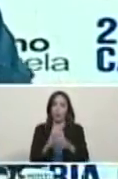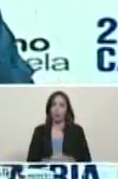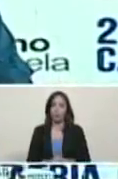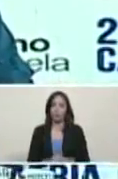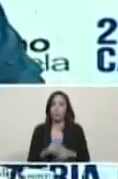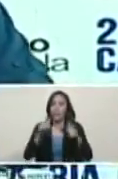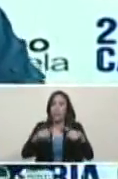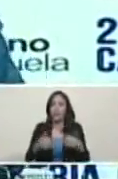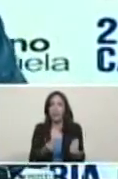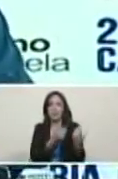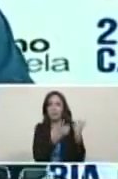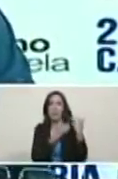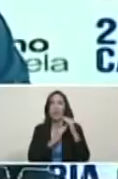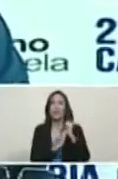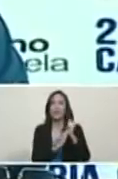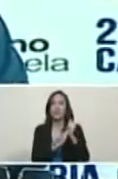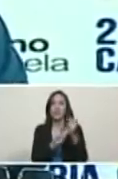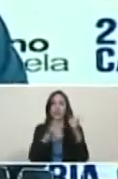Venezuela manda el pueblo.